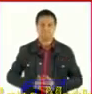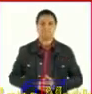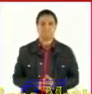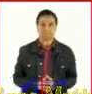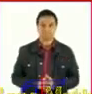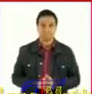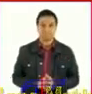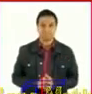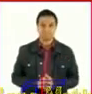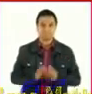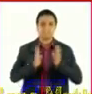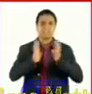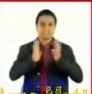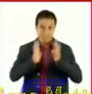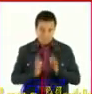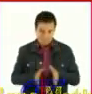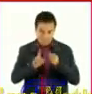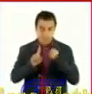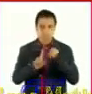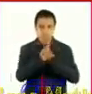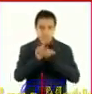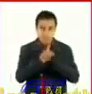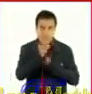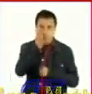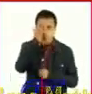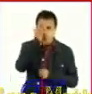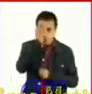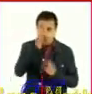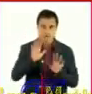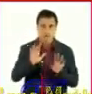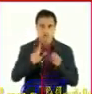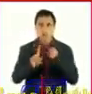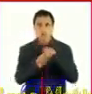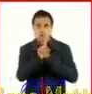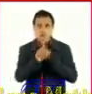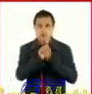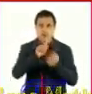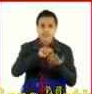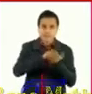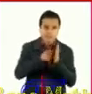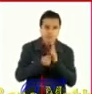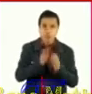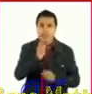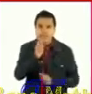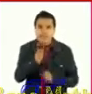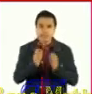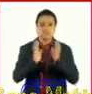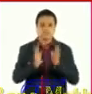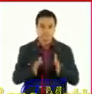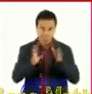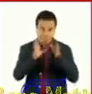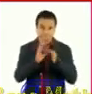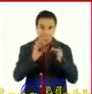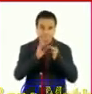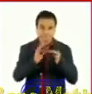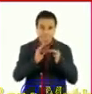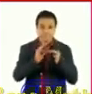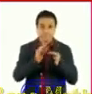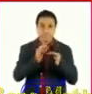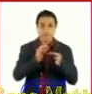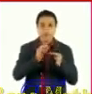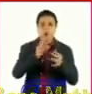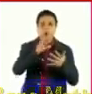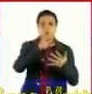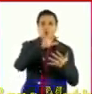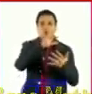vecinas. Identificamos el problema, delimitamos el problema técnico, buscamos información sobre las diferentes alternativas